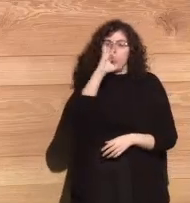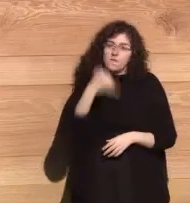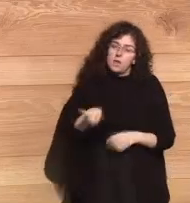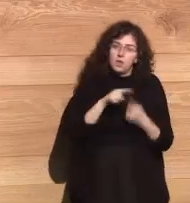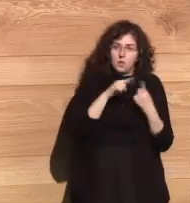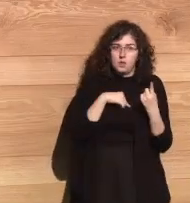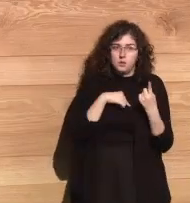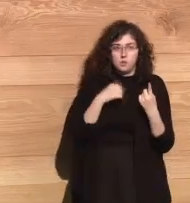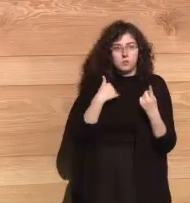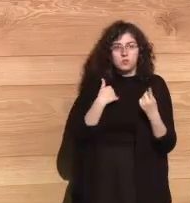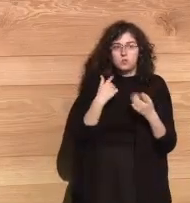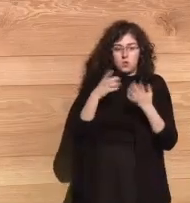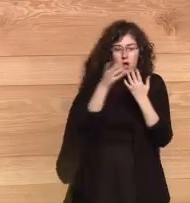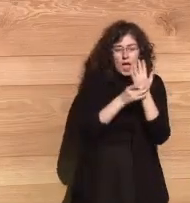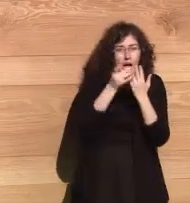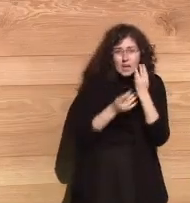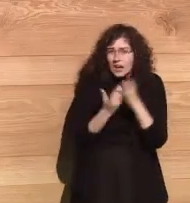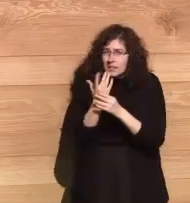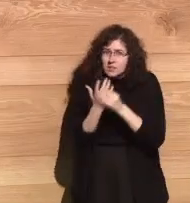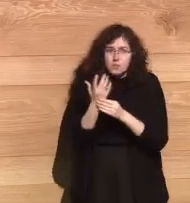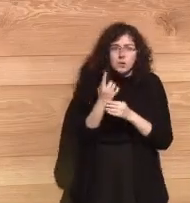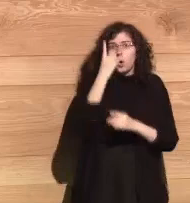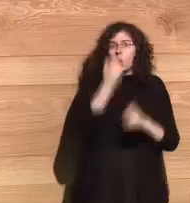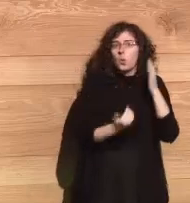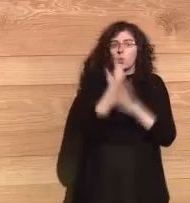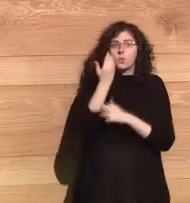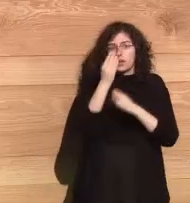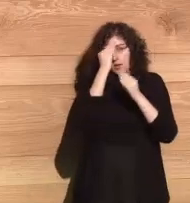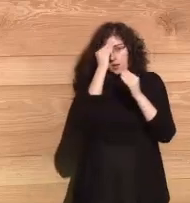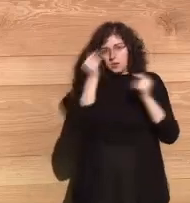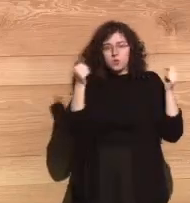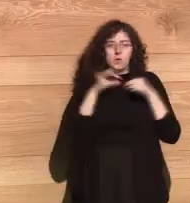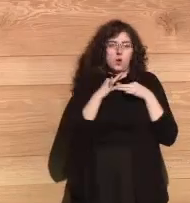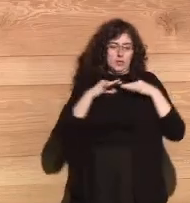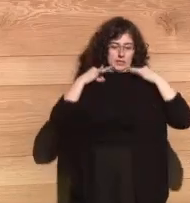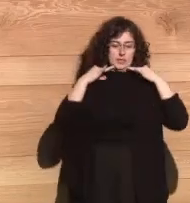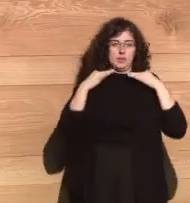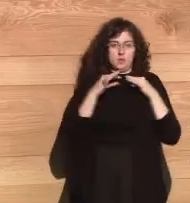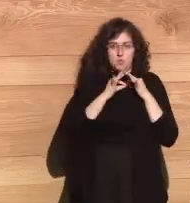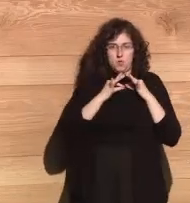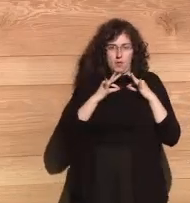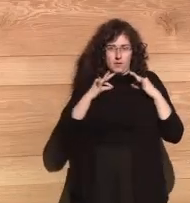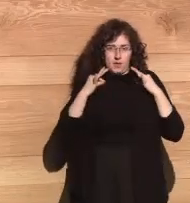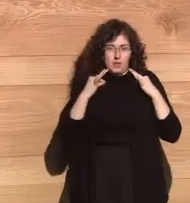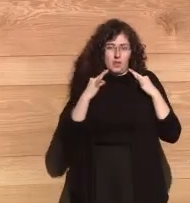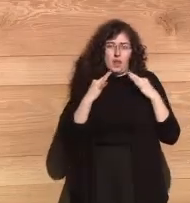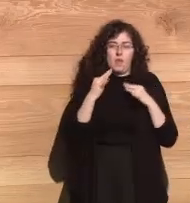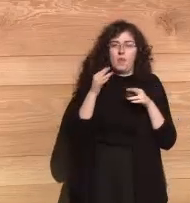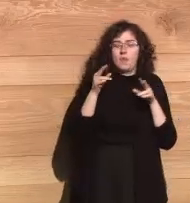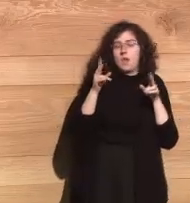yo siempre quitaba todos los anillos, pero un día se me olvidó quitarme una cadenita que tenía, pero chiquita, así, de